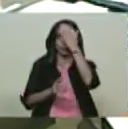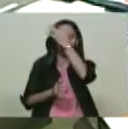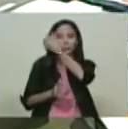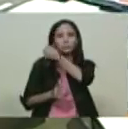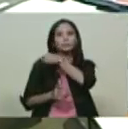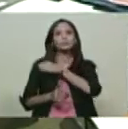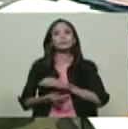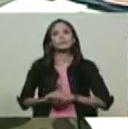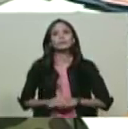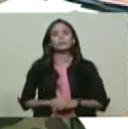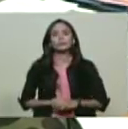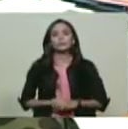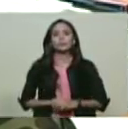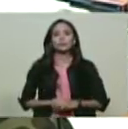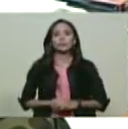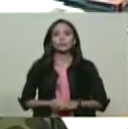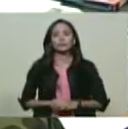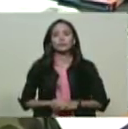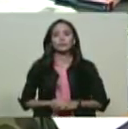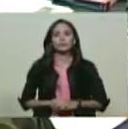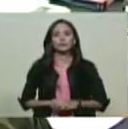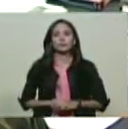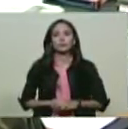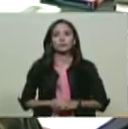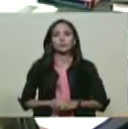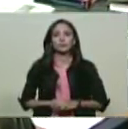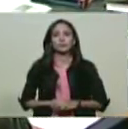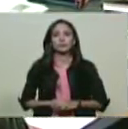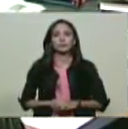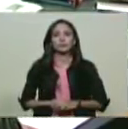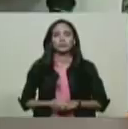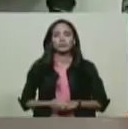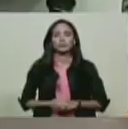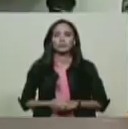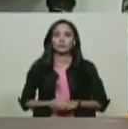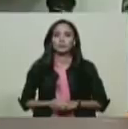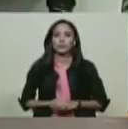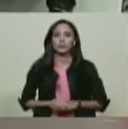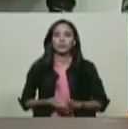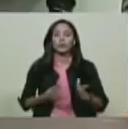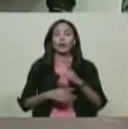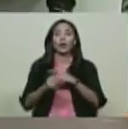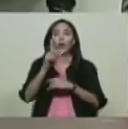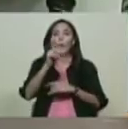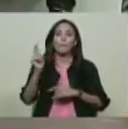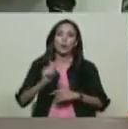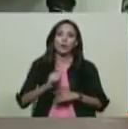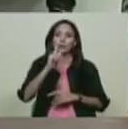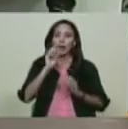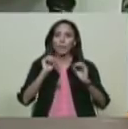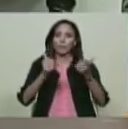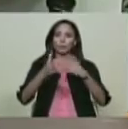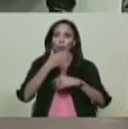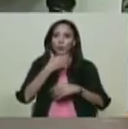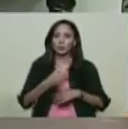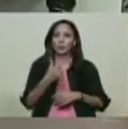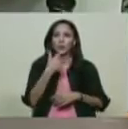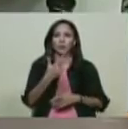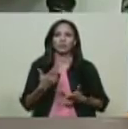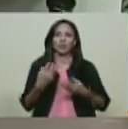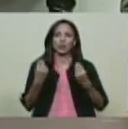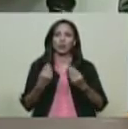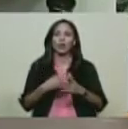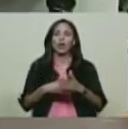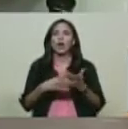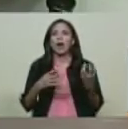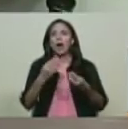afortunada que anuncié exactamente hace un mes, empezando el mes de diciembre, que fue crear